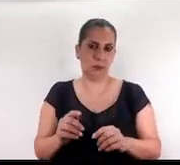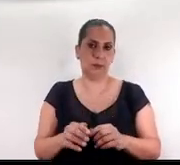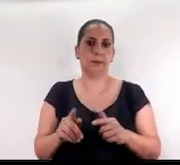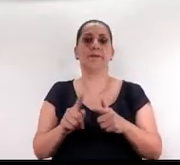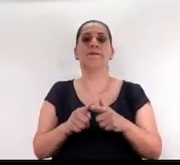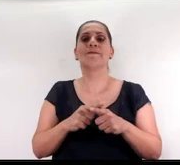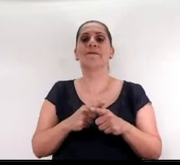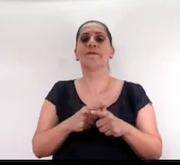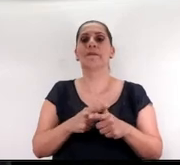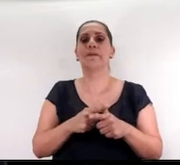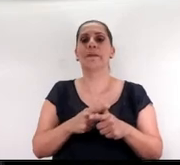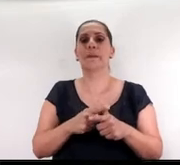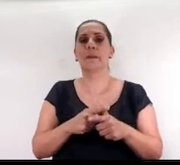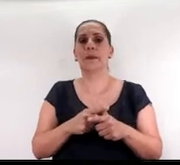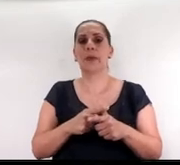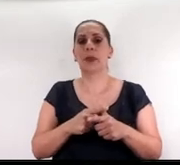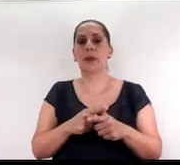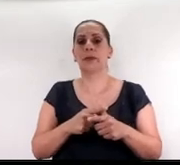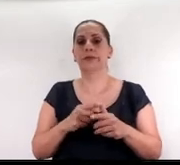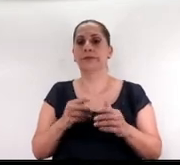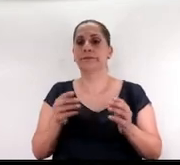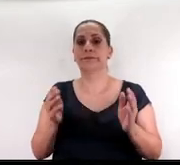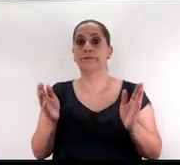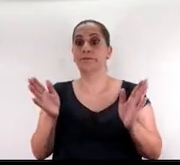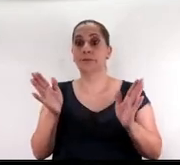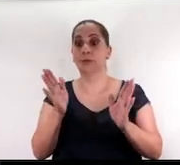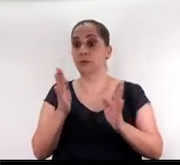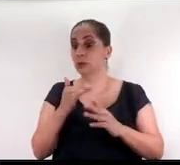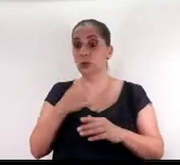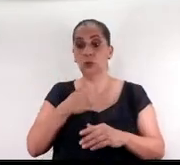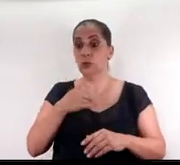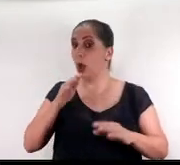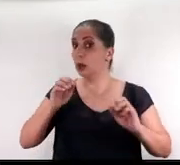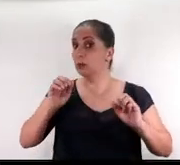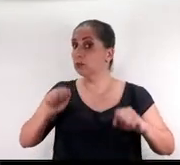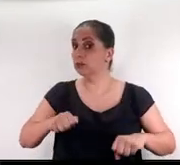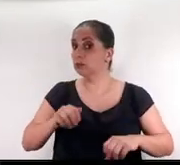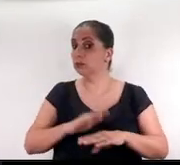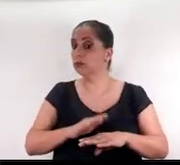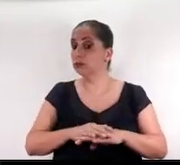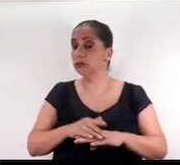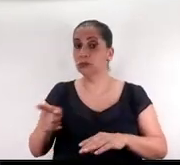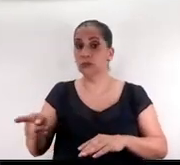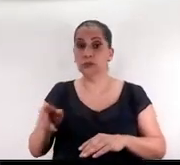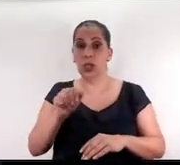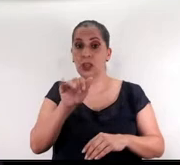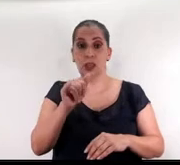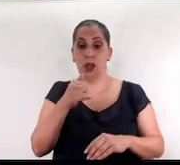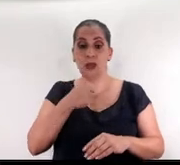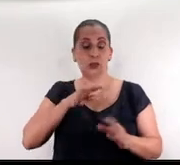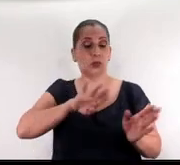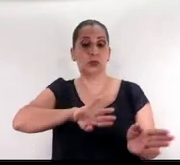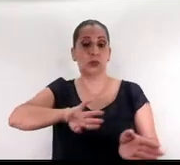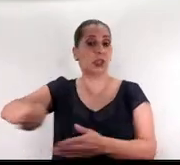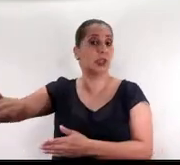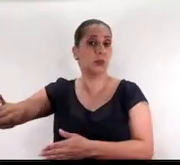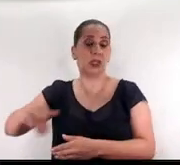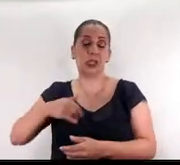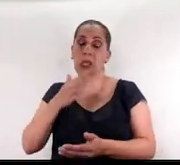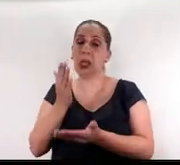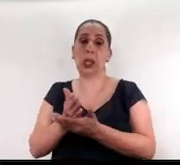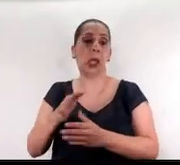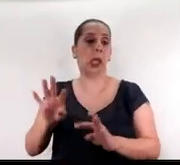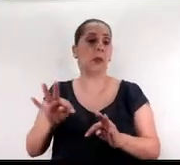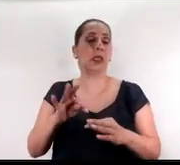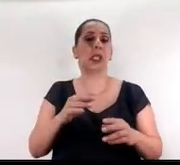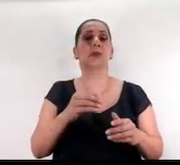el mismo, si no hay carta de disponibilidad, en un año, prescindir de ella y dejar que se dé la construcción y